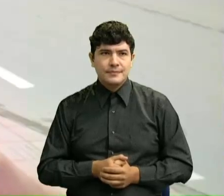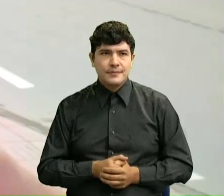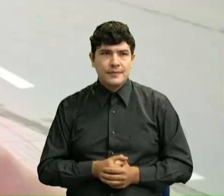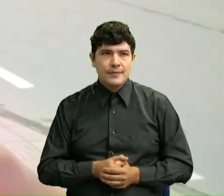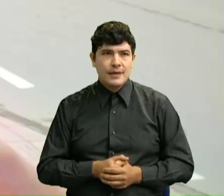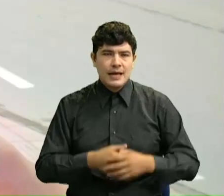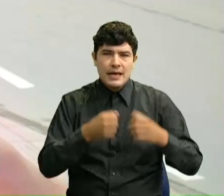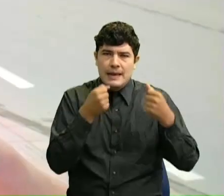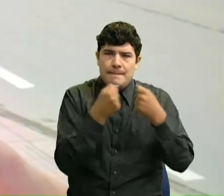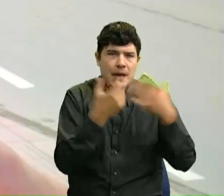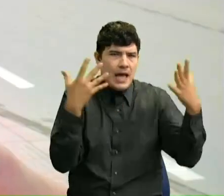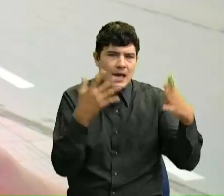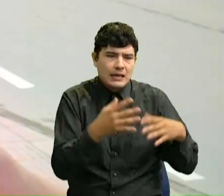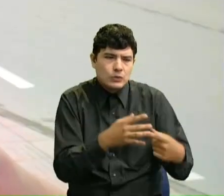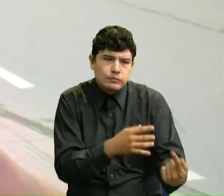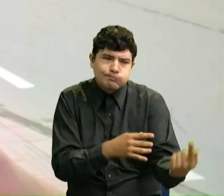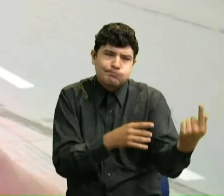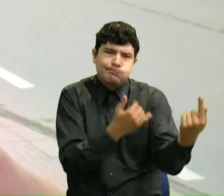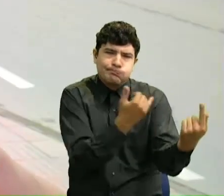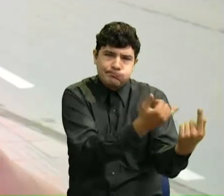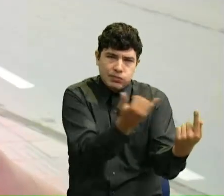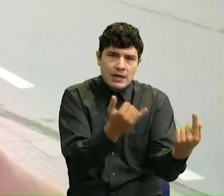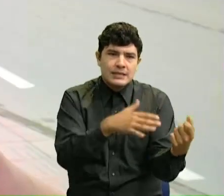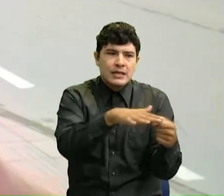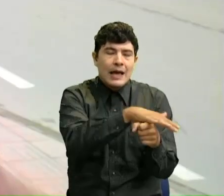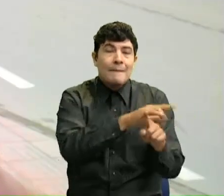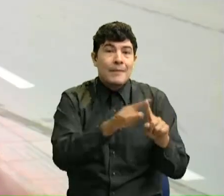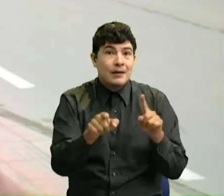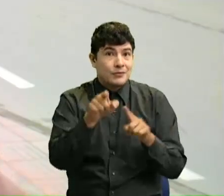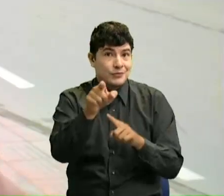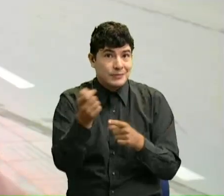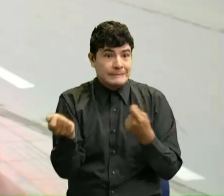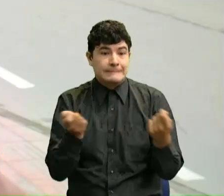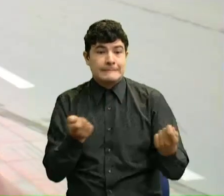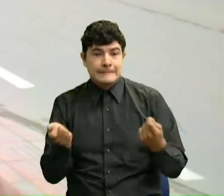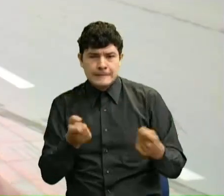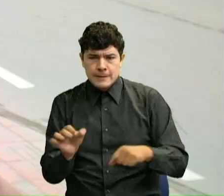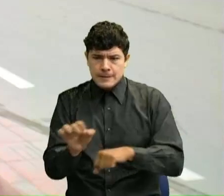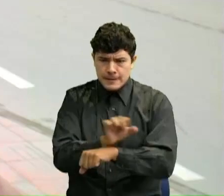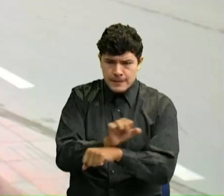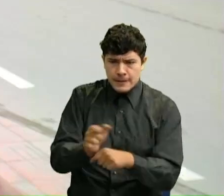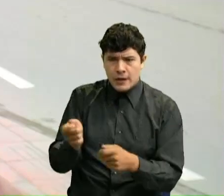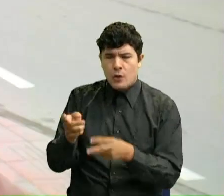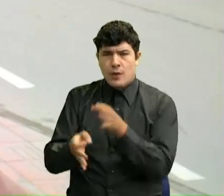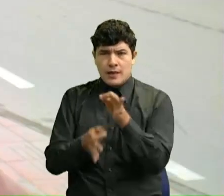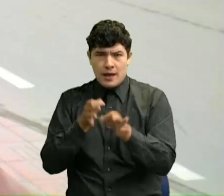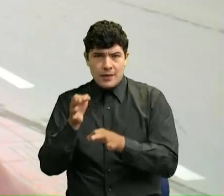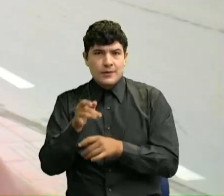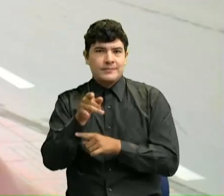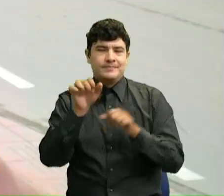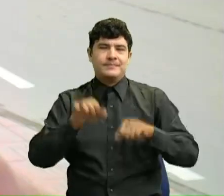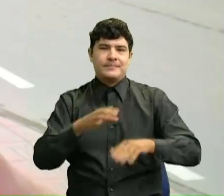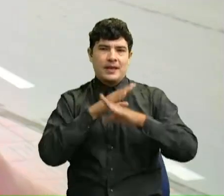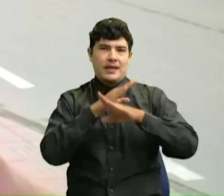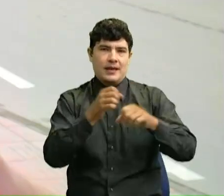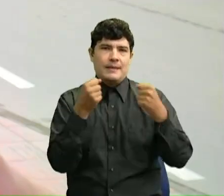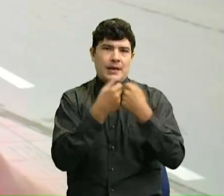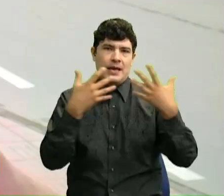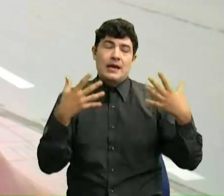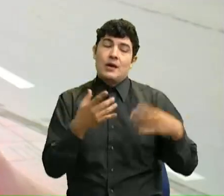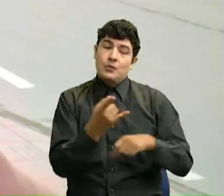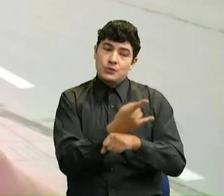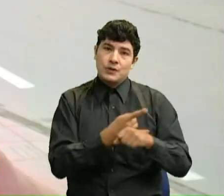azar, muchas de las situaciones se pueden lograr evitar en la medida que hagamos un uso seguro y responsable de nuestros